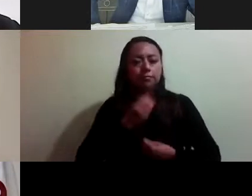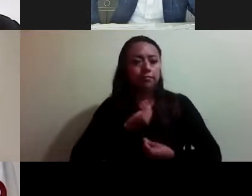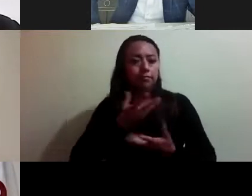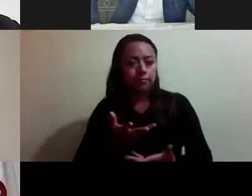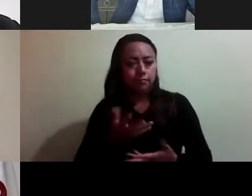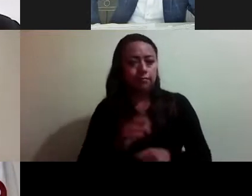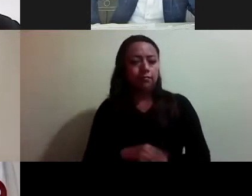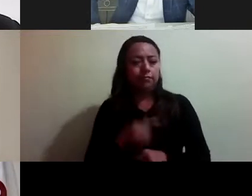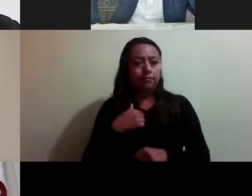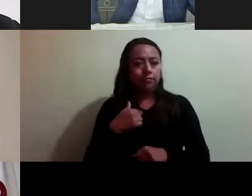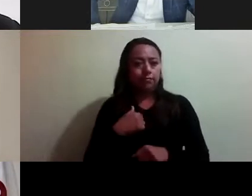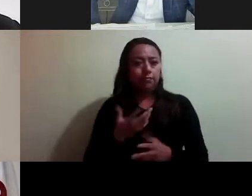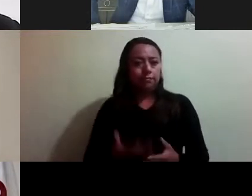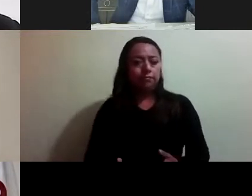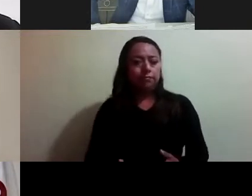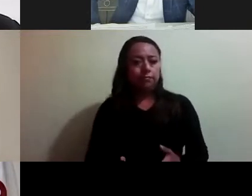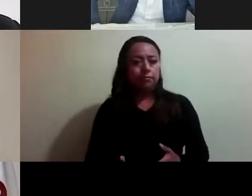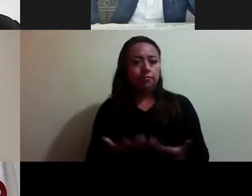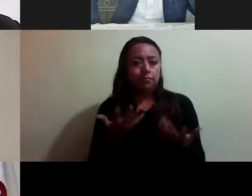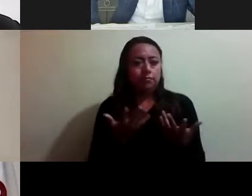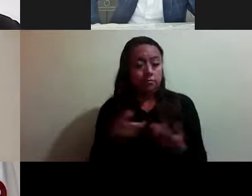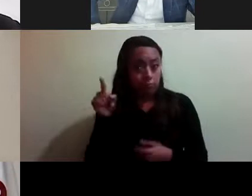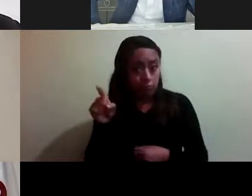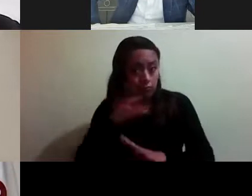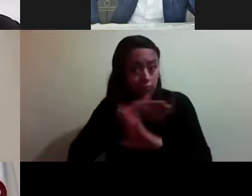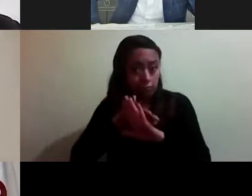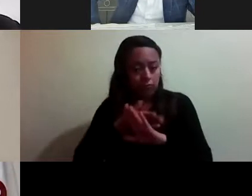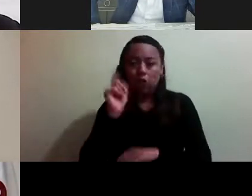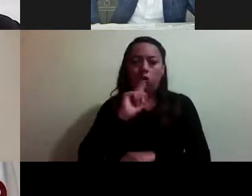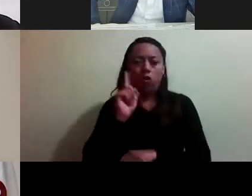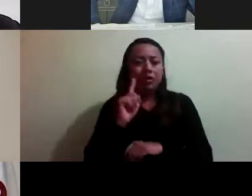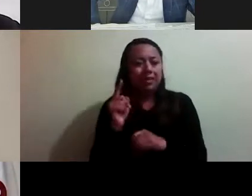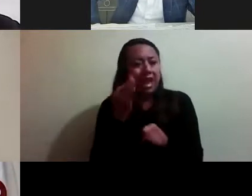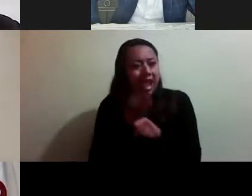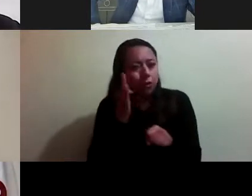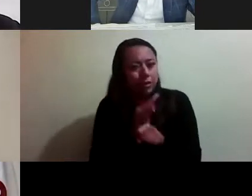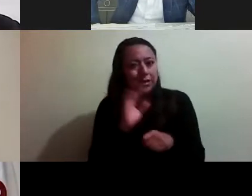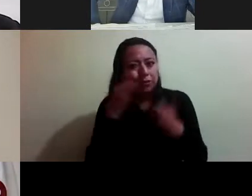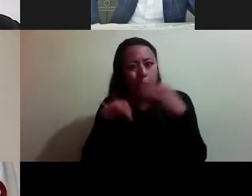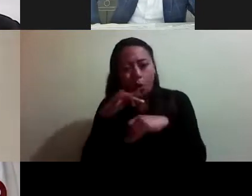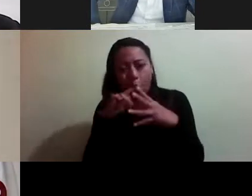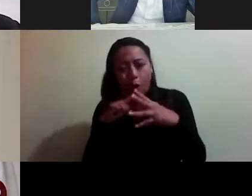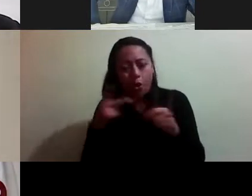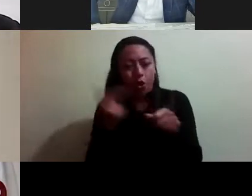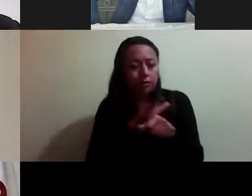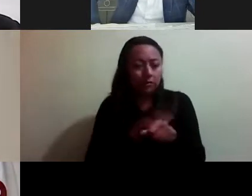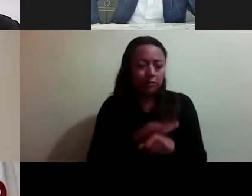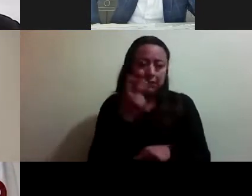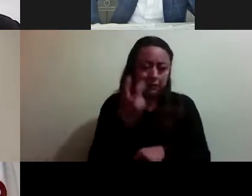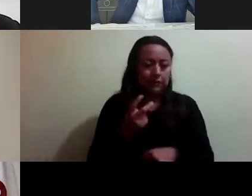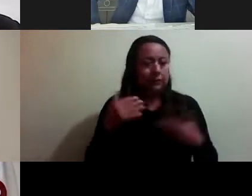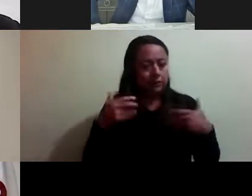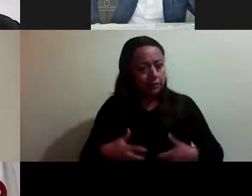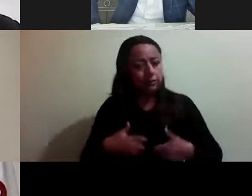usted, sino de la situación, y mi solidaridad es para que hagamos juntos un trabajo que reivindique el Congreso